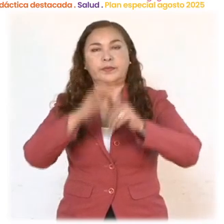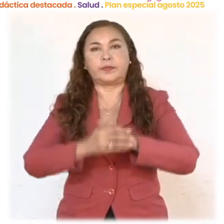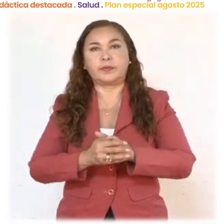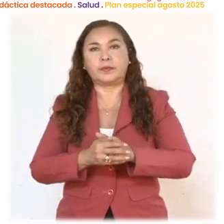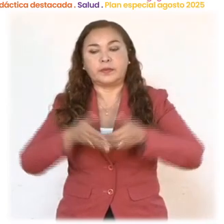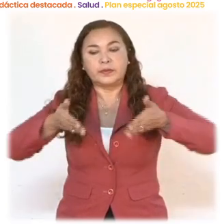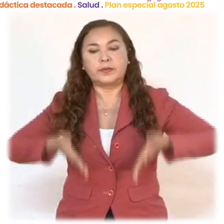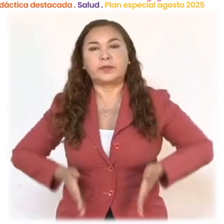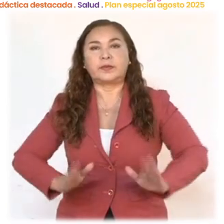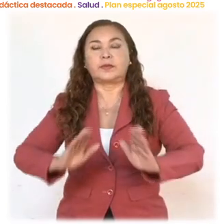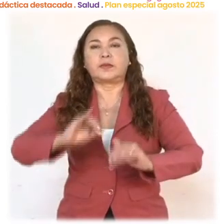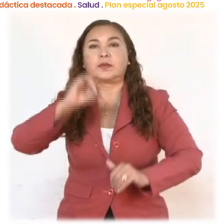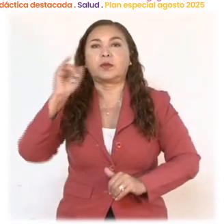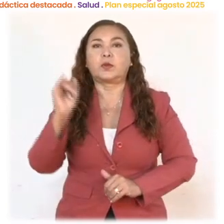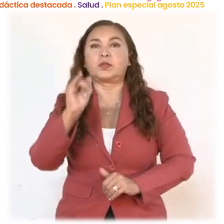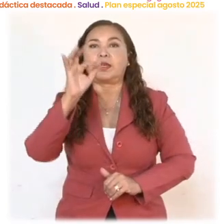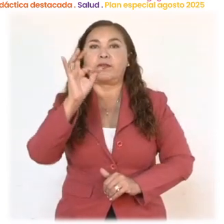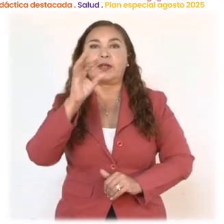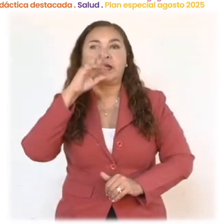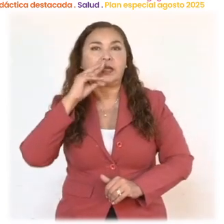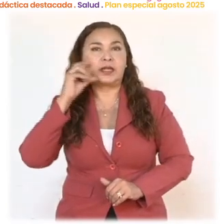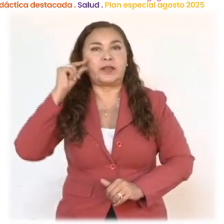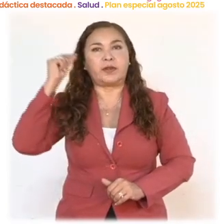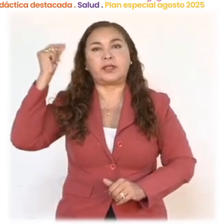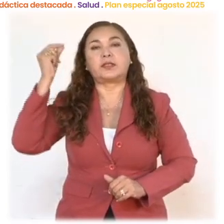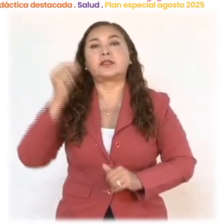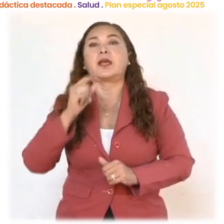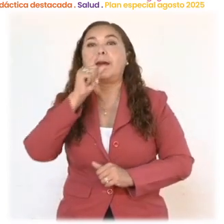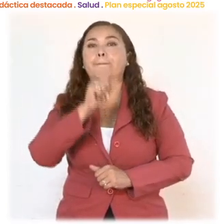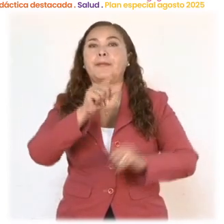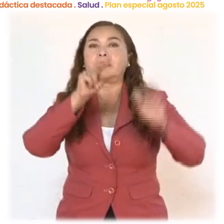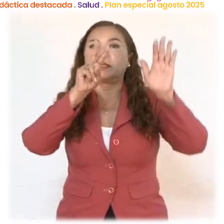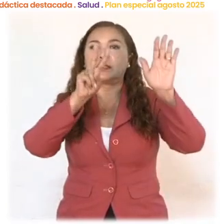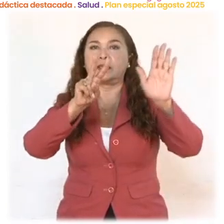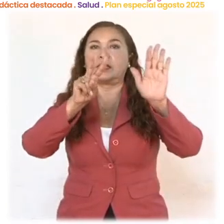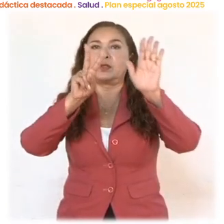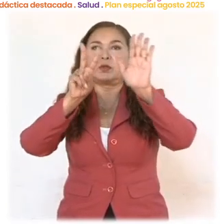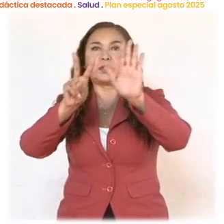19 natalicio de José Félix Rivas